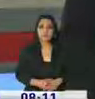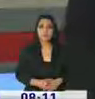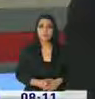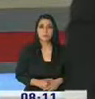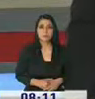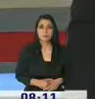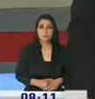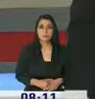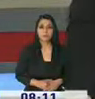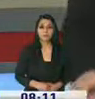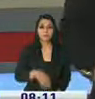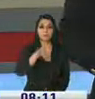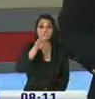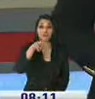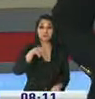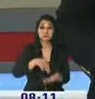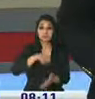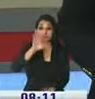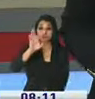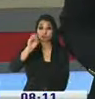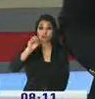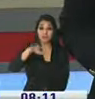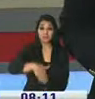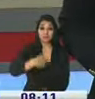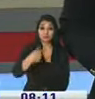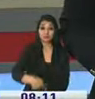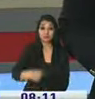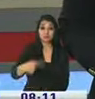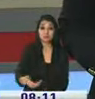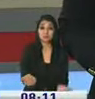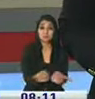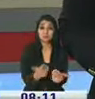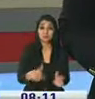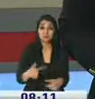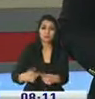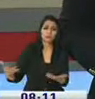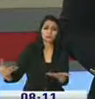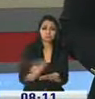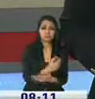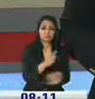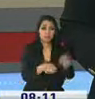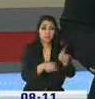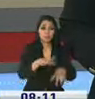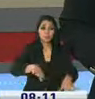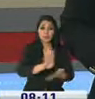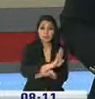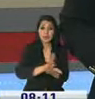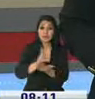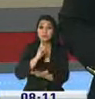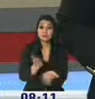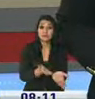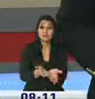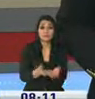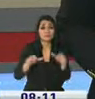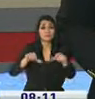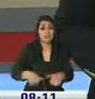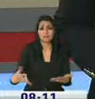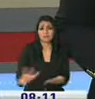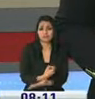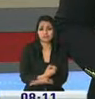Y es que 2.000 toneladas diarias de basura genera en la capital. Varios sectores denuncian un mal servicio de